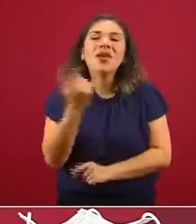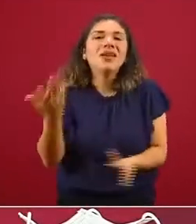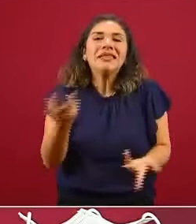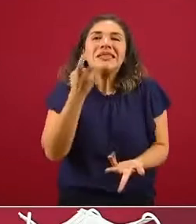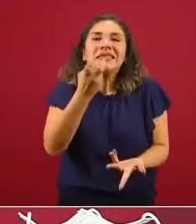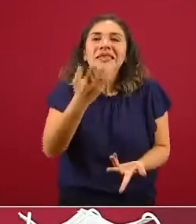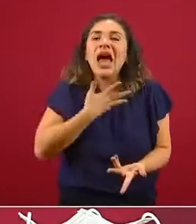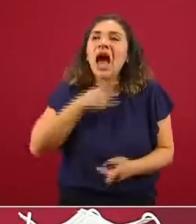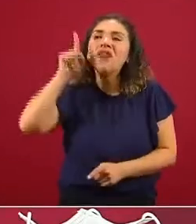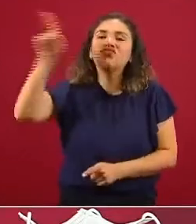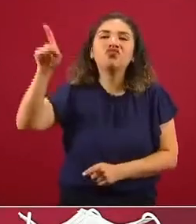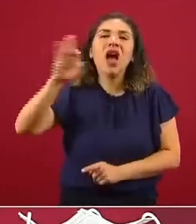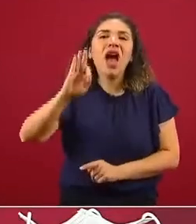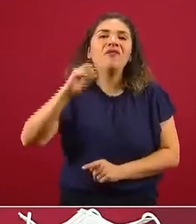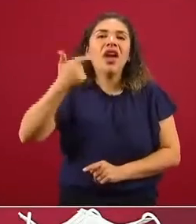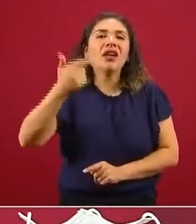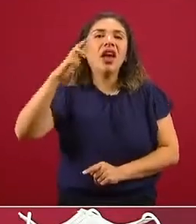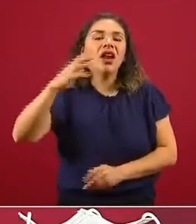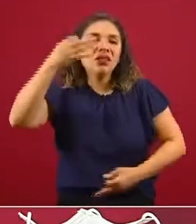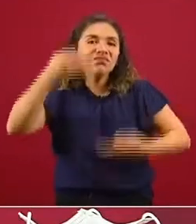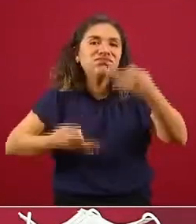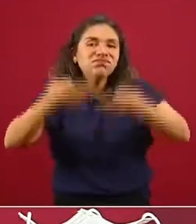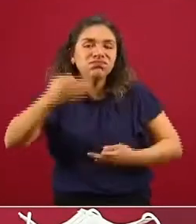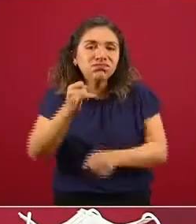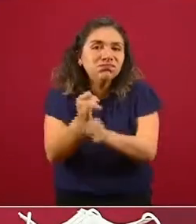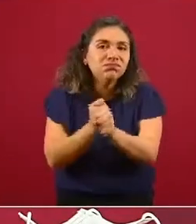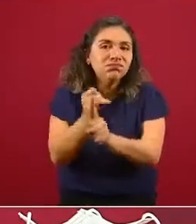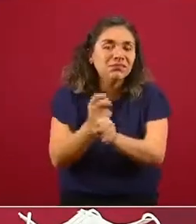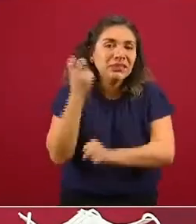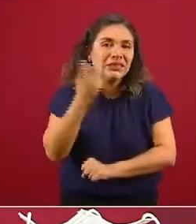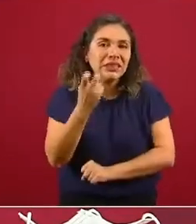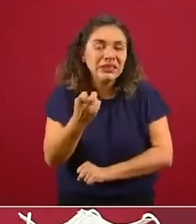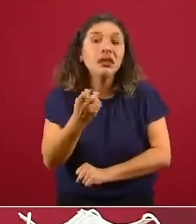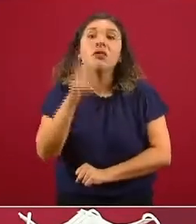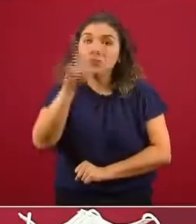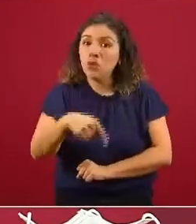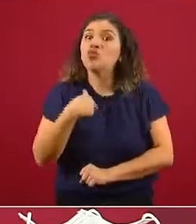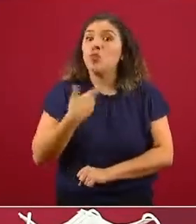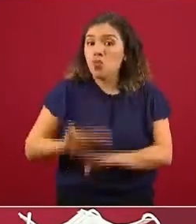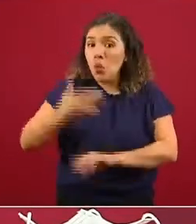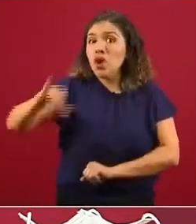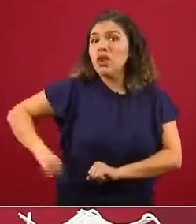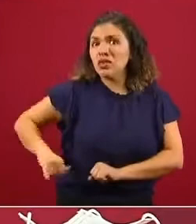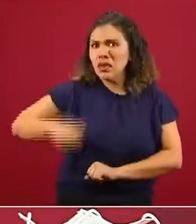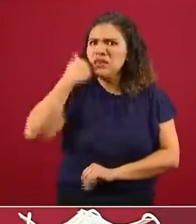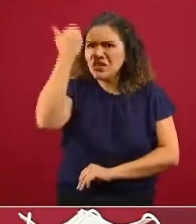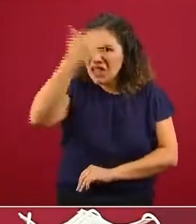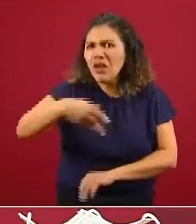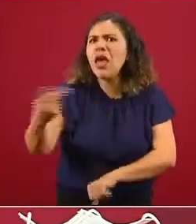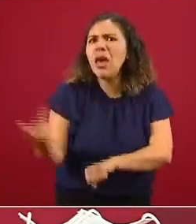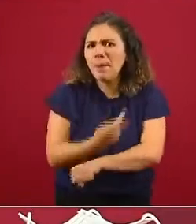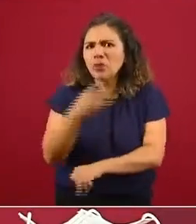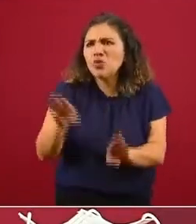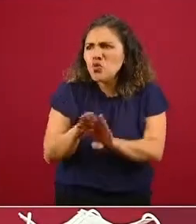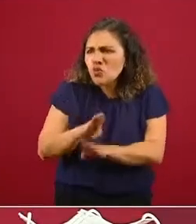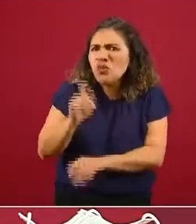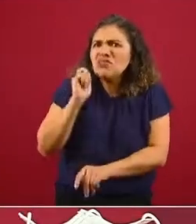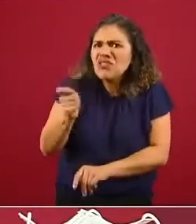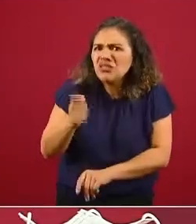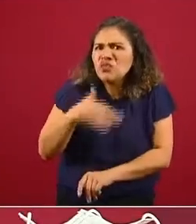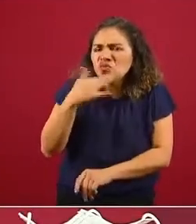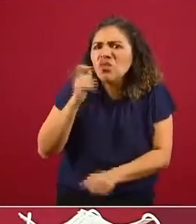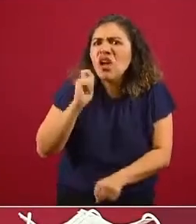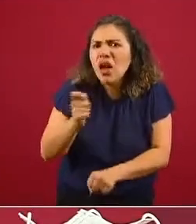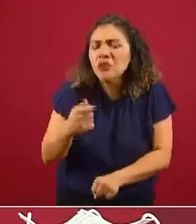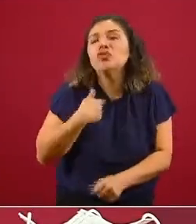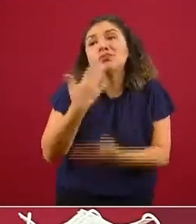precisamente está ante la Fiscalía General de la República este hecho, que también nos interesa mucho llegar a la conclusión, y